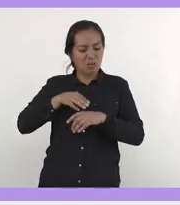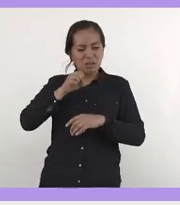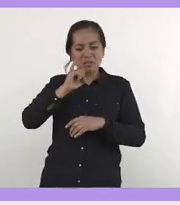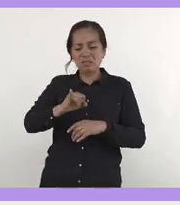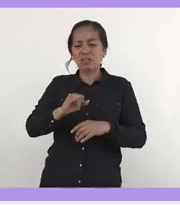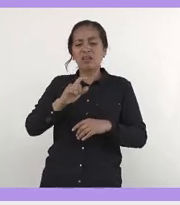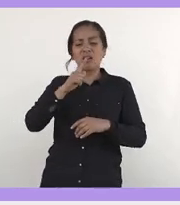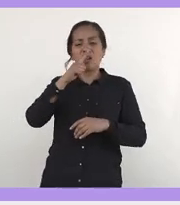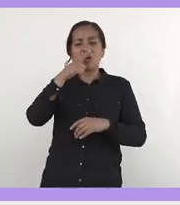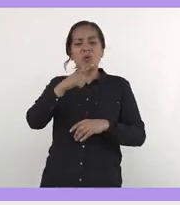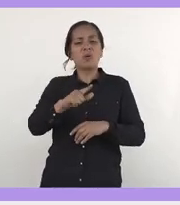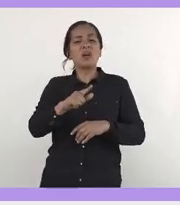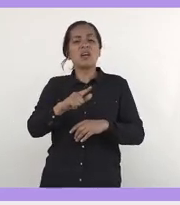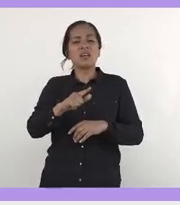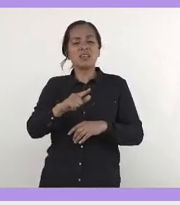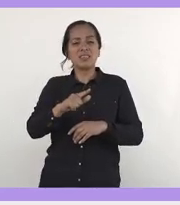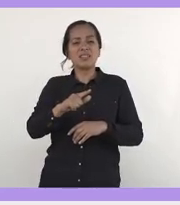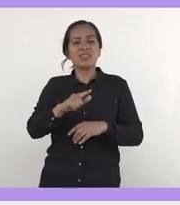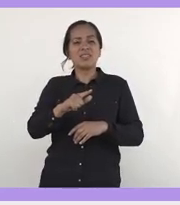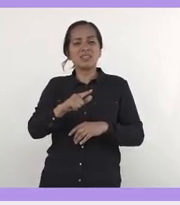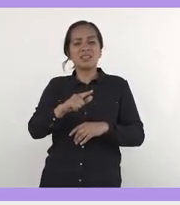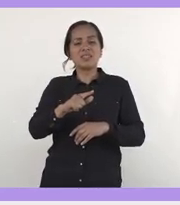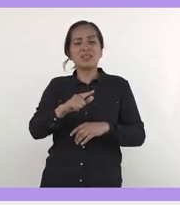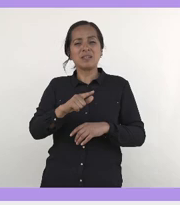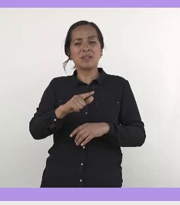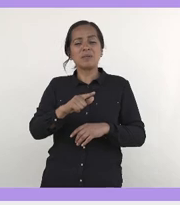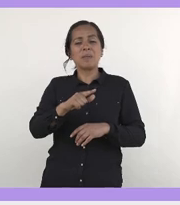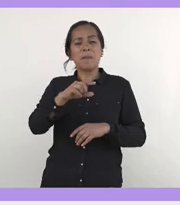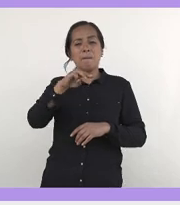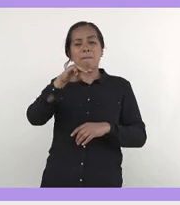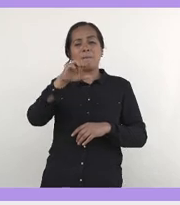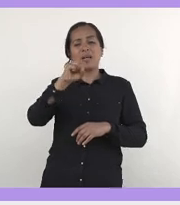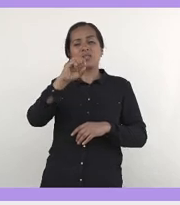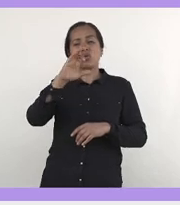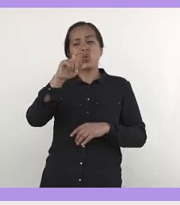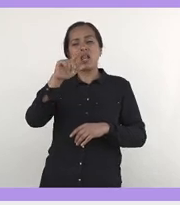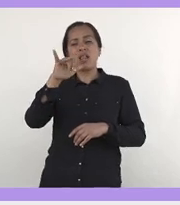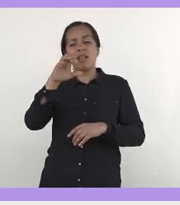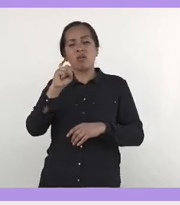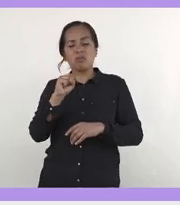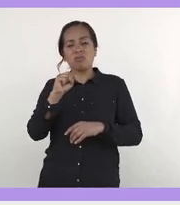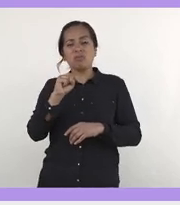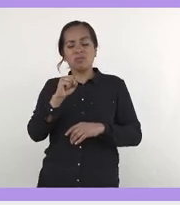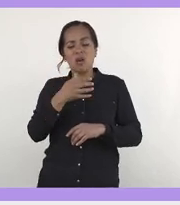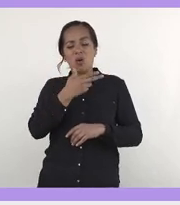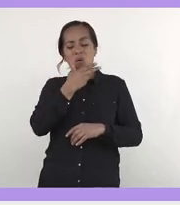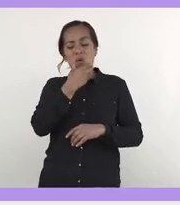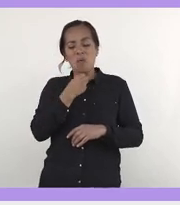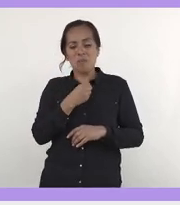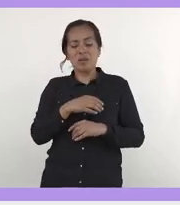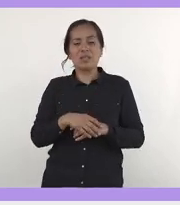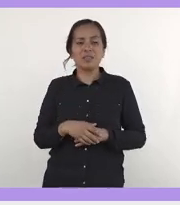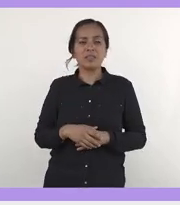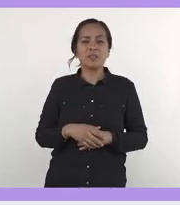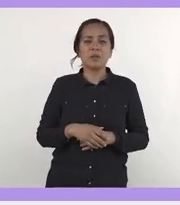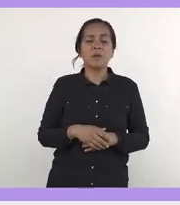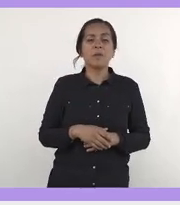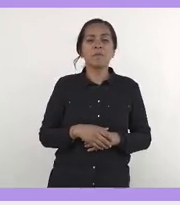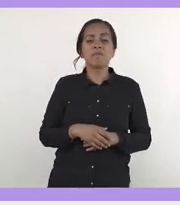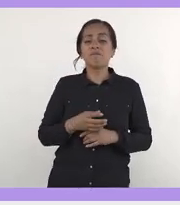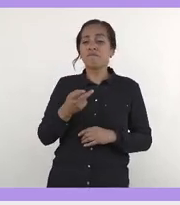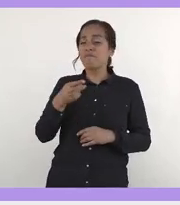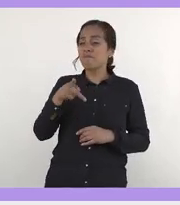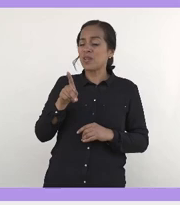que así sí Perdón se llama así masculino Ese es el nombre técnico pero básicamente el masculino en teoría este plural no pero